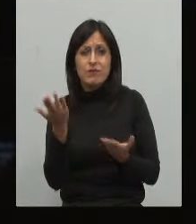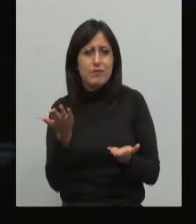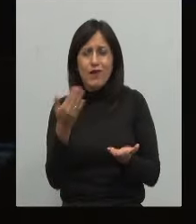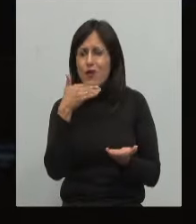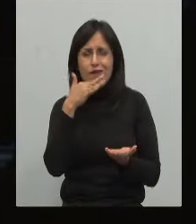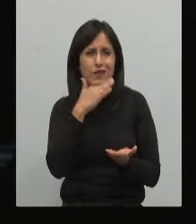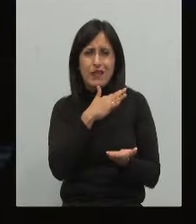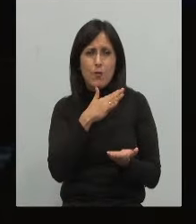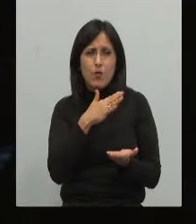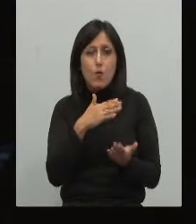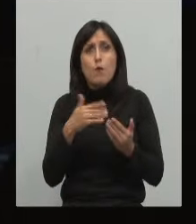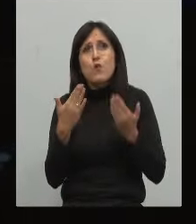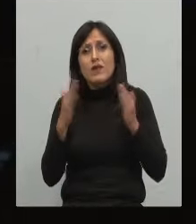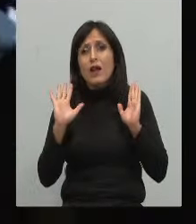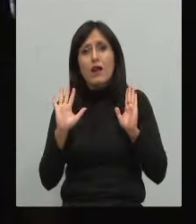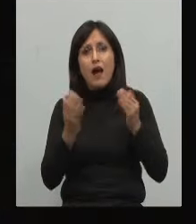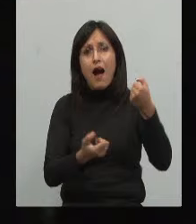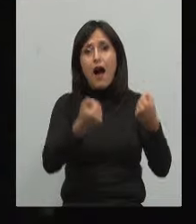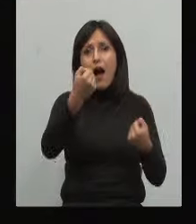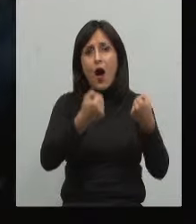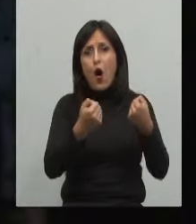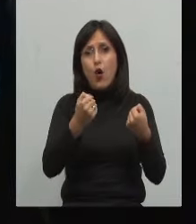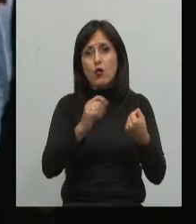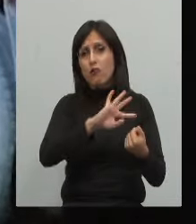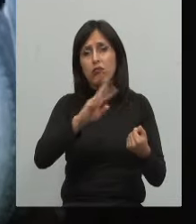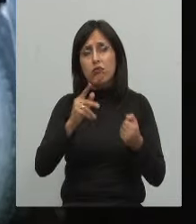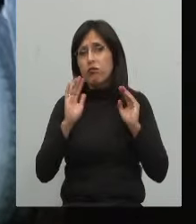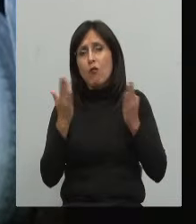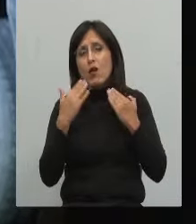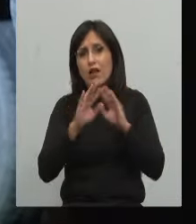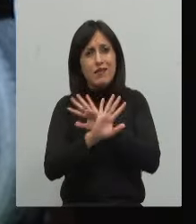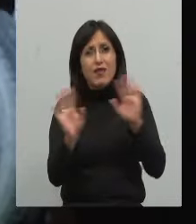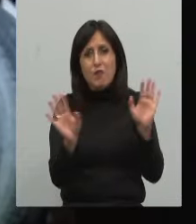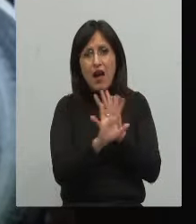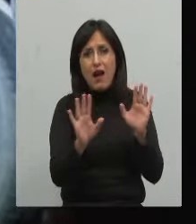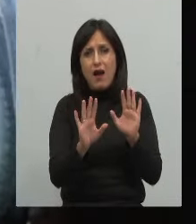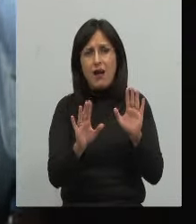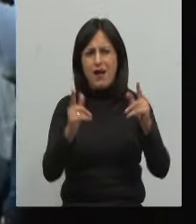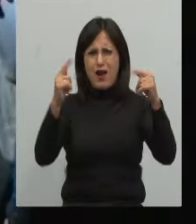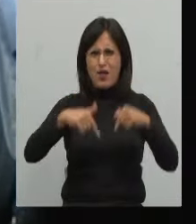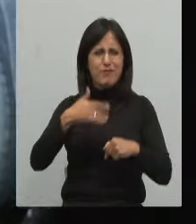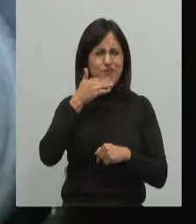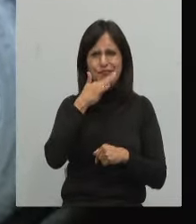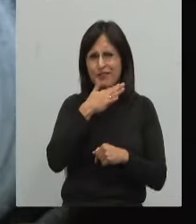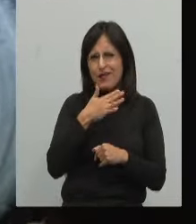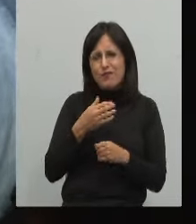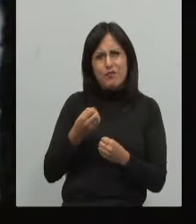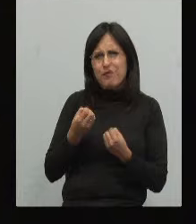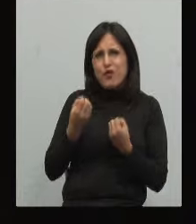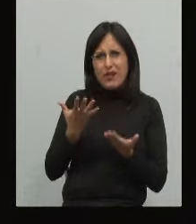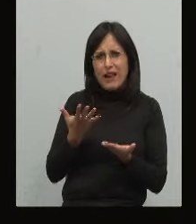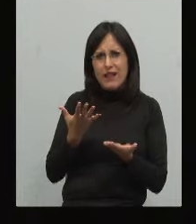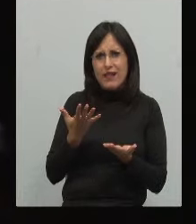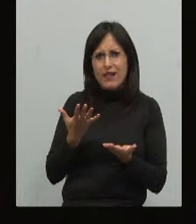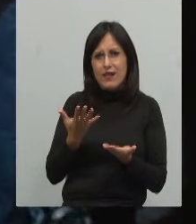lo material. Pero después lo dejaron, a la media hora lo dejaron tirado allá en Alto Comedero, cerca a una cuadra